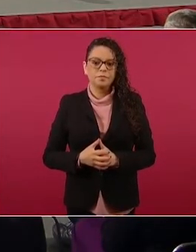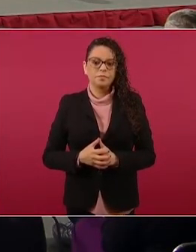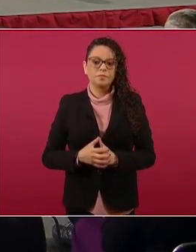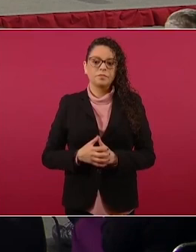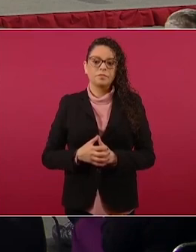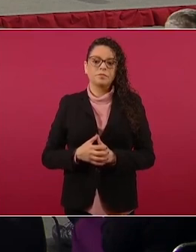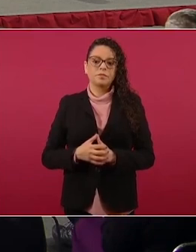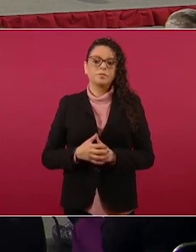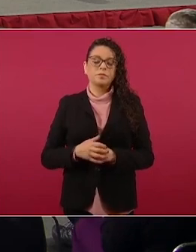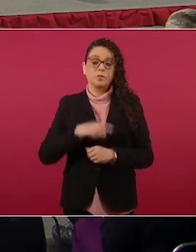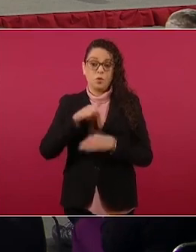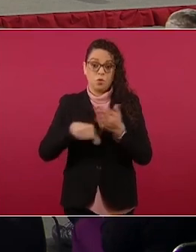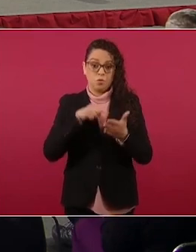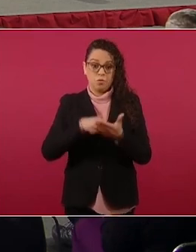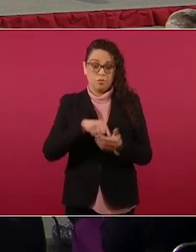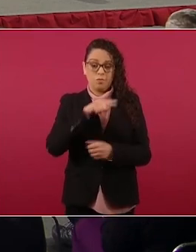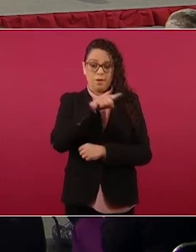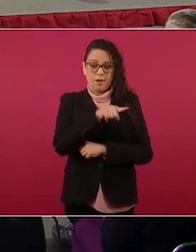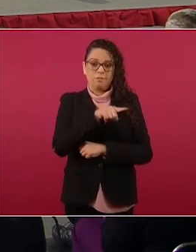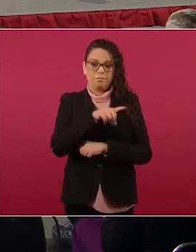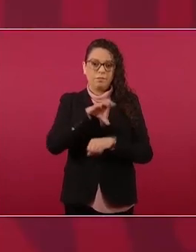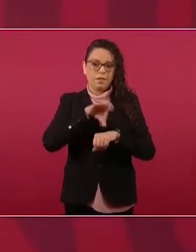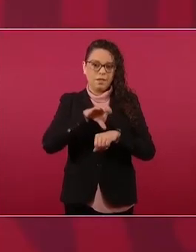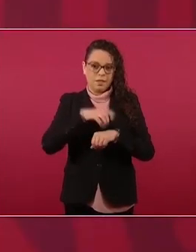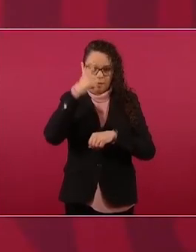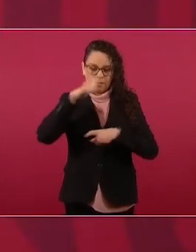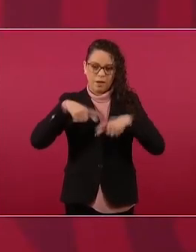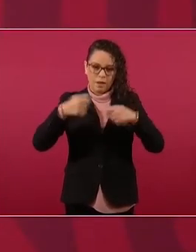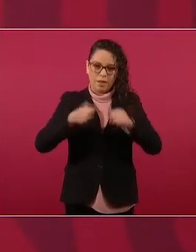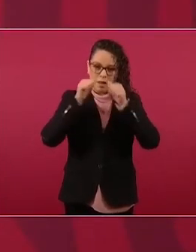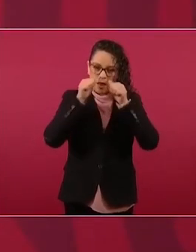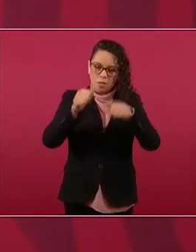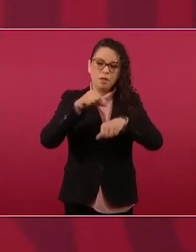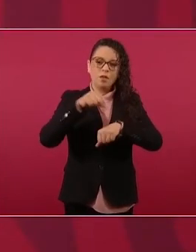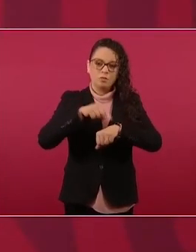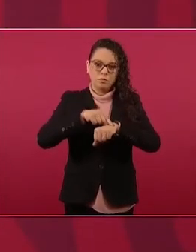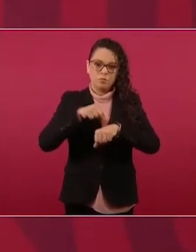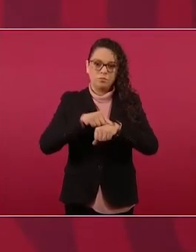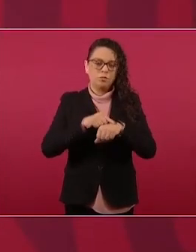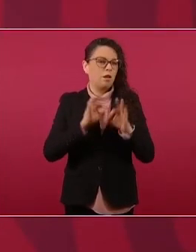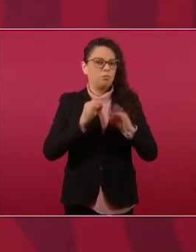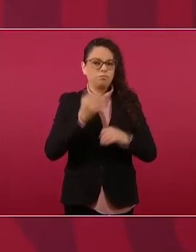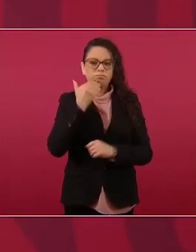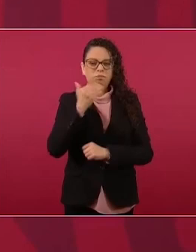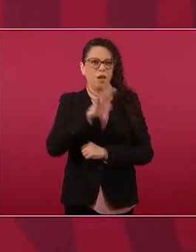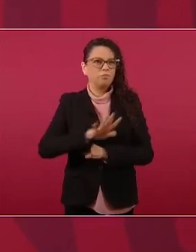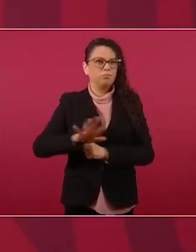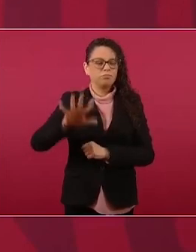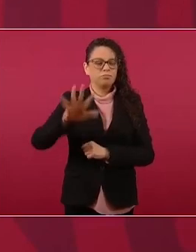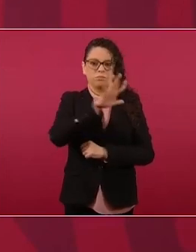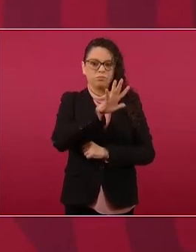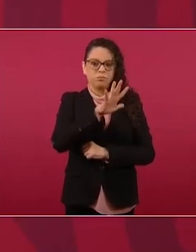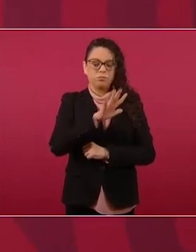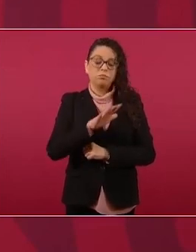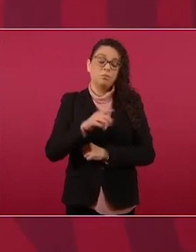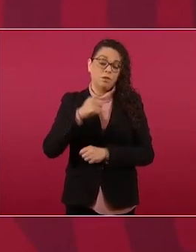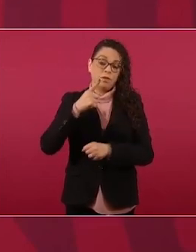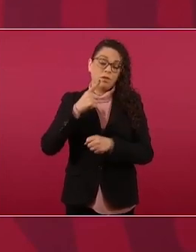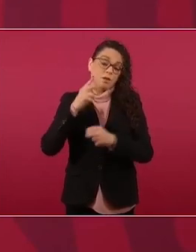salud, unidades médicas, todo lo que tiene que ver con la atención del primer nivel,